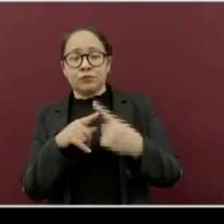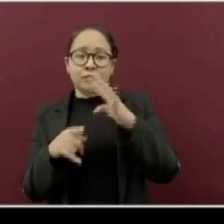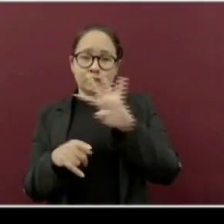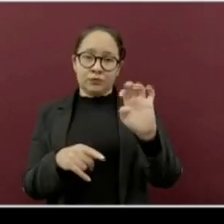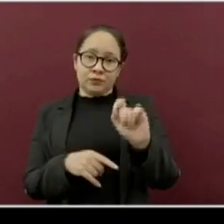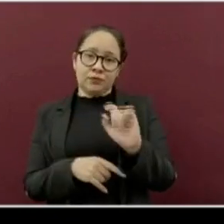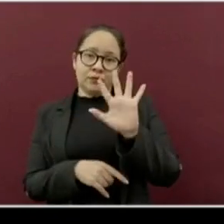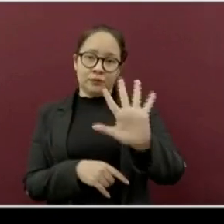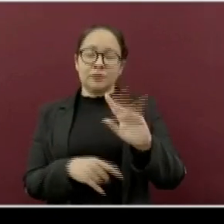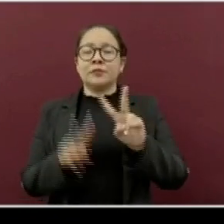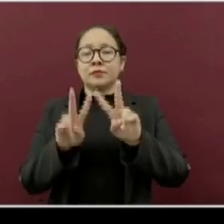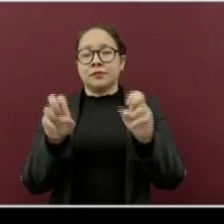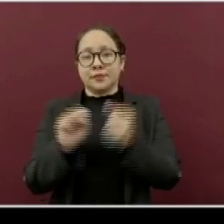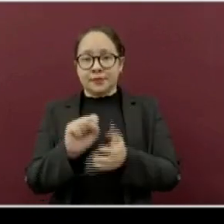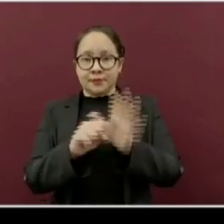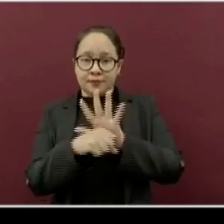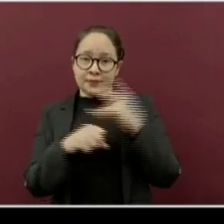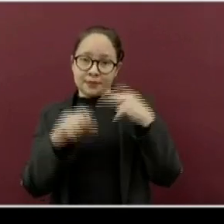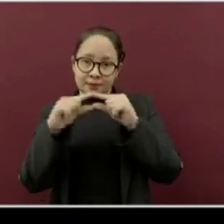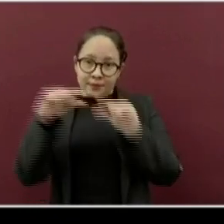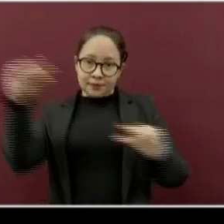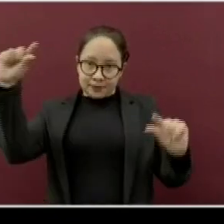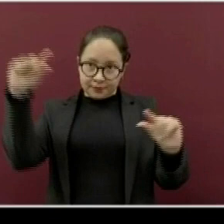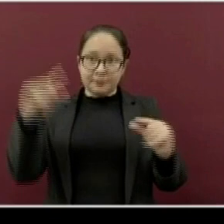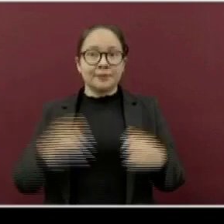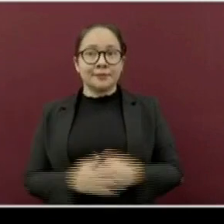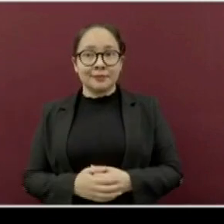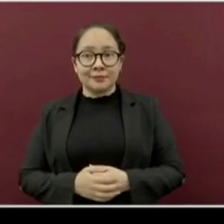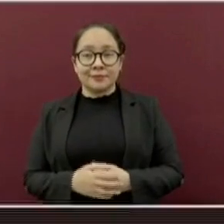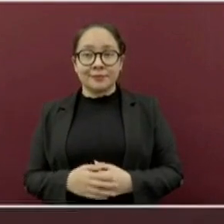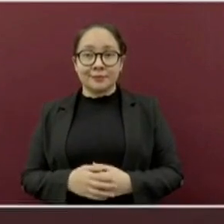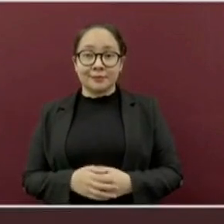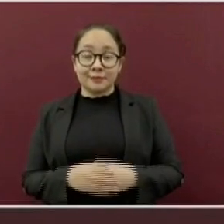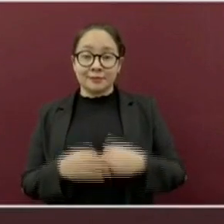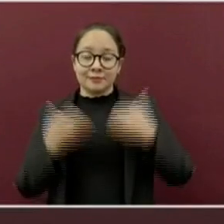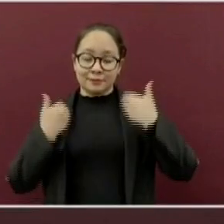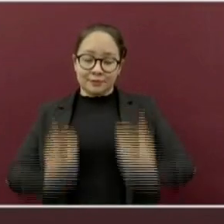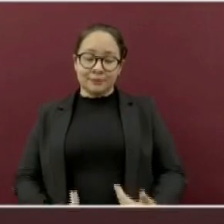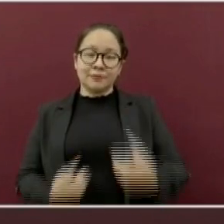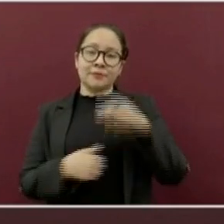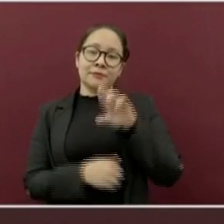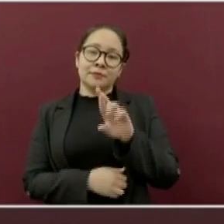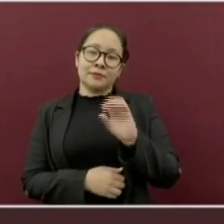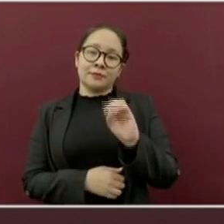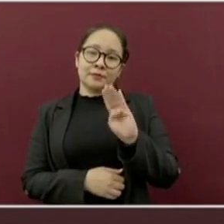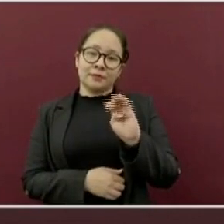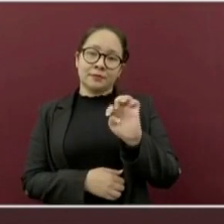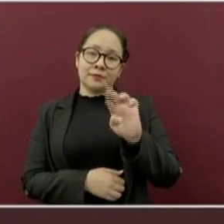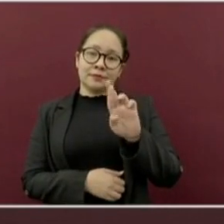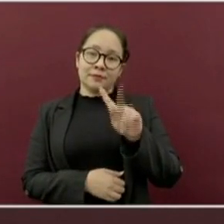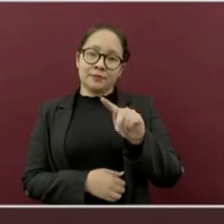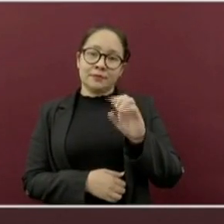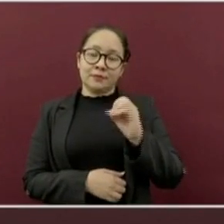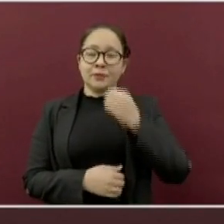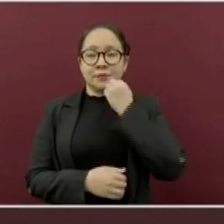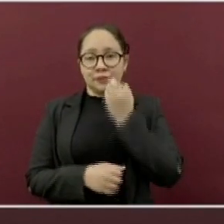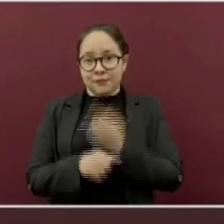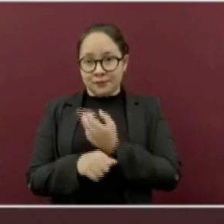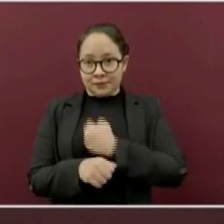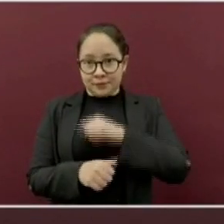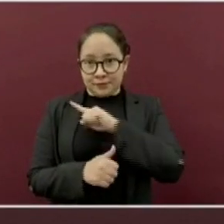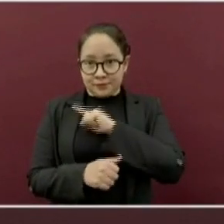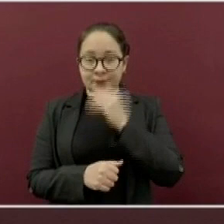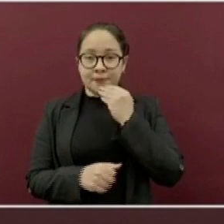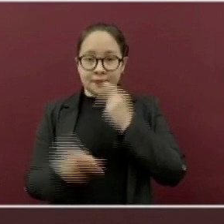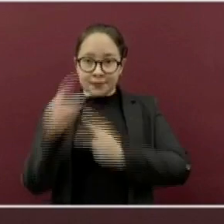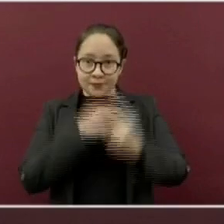425 de la actualización del coronavirus en la entidad. Para ello, un servidor, Roberto Ramos Alor, secretario de Salud, doy la